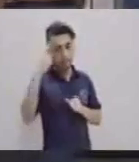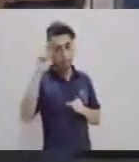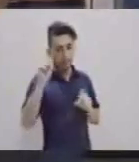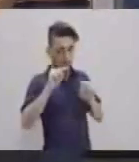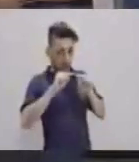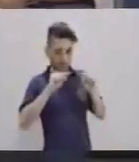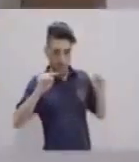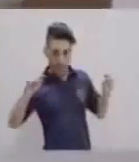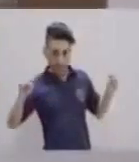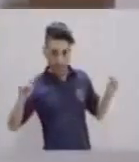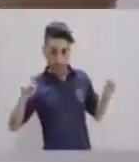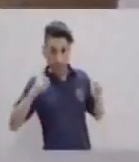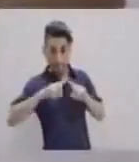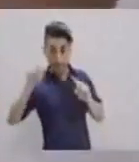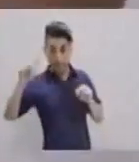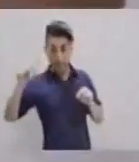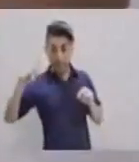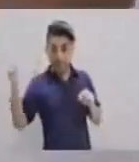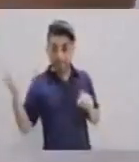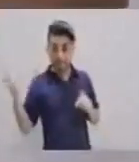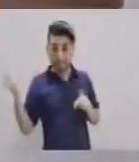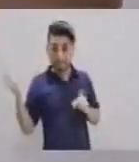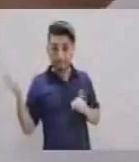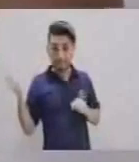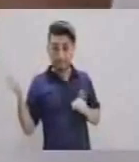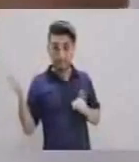horizontal, pero en este caso